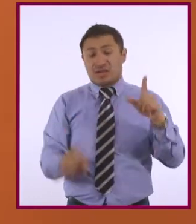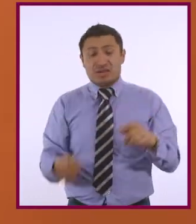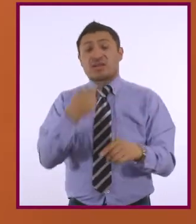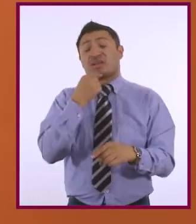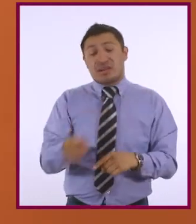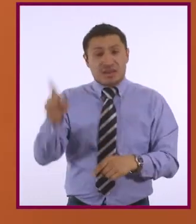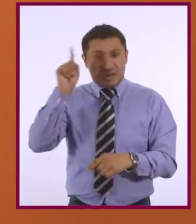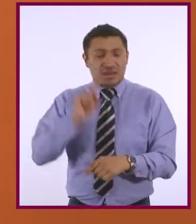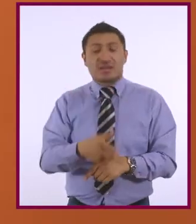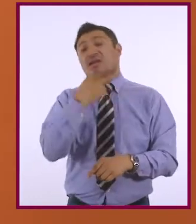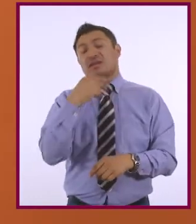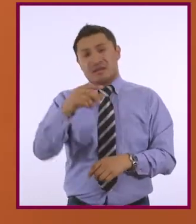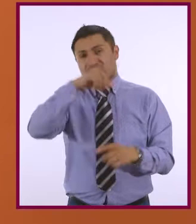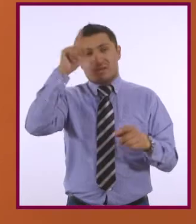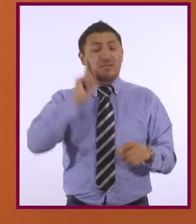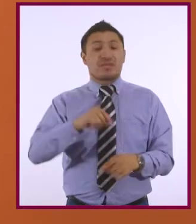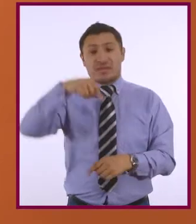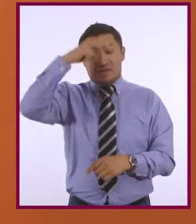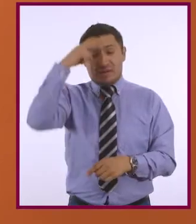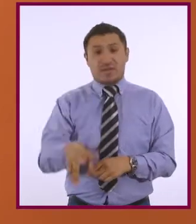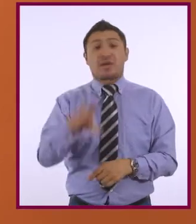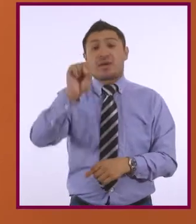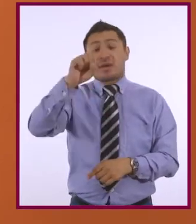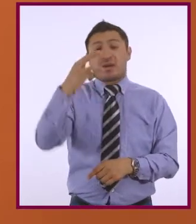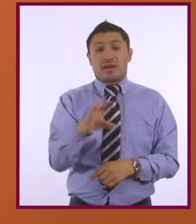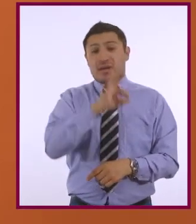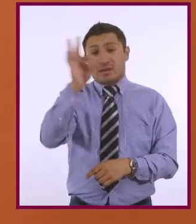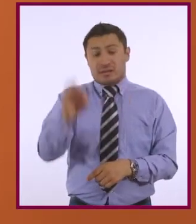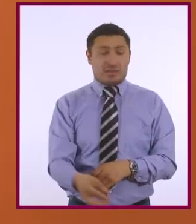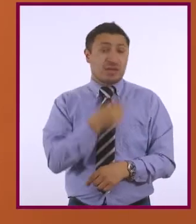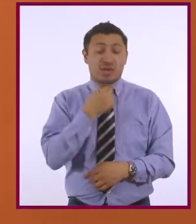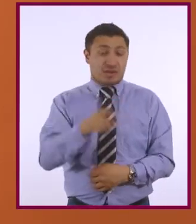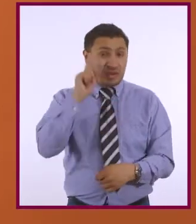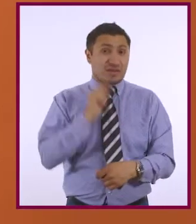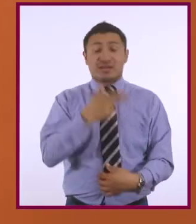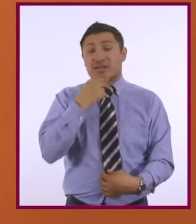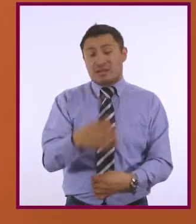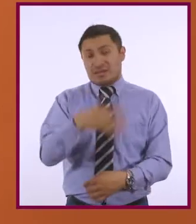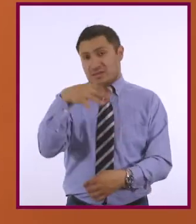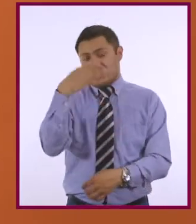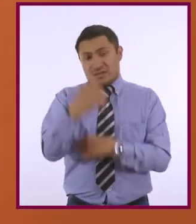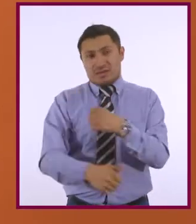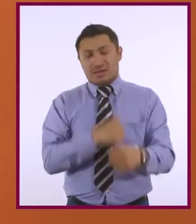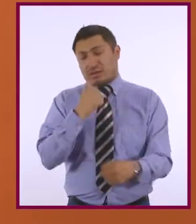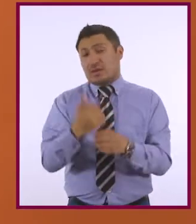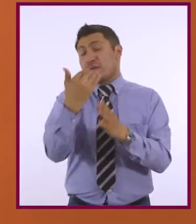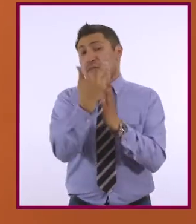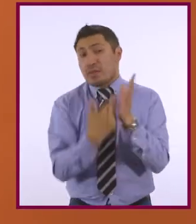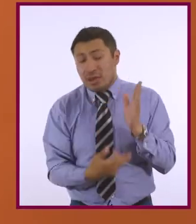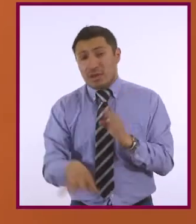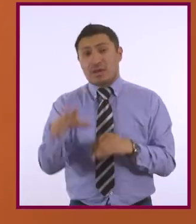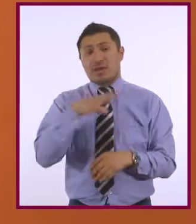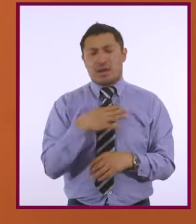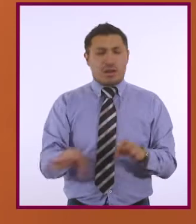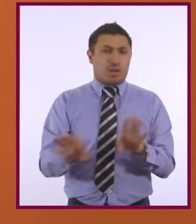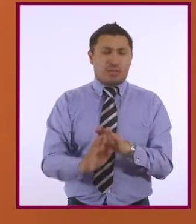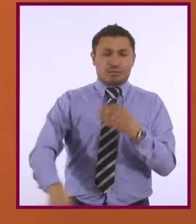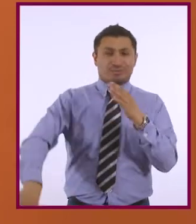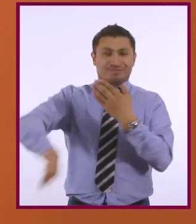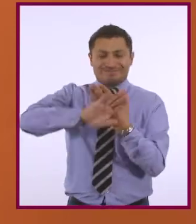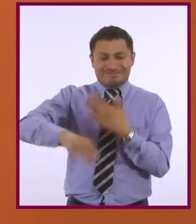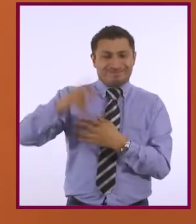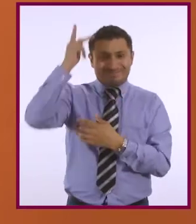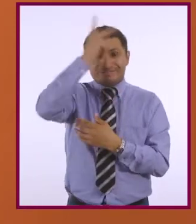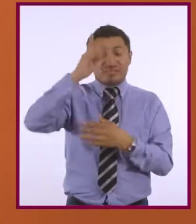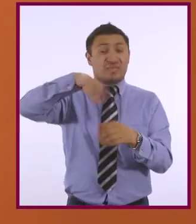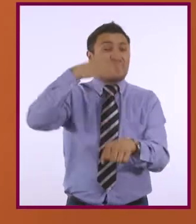mujeres en México, todavía el 63% de las niñas y niños menores de 14 años experimentan agresiones psicológicas o